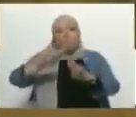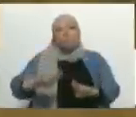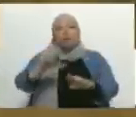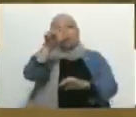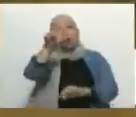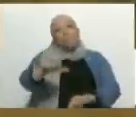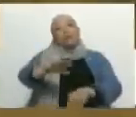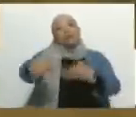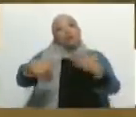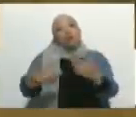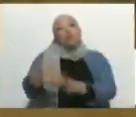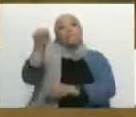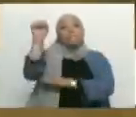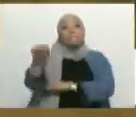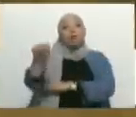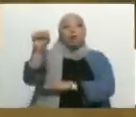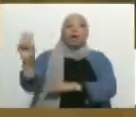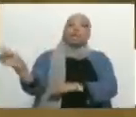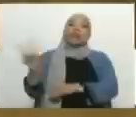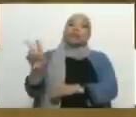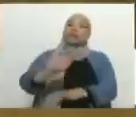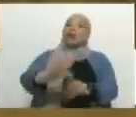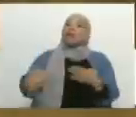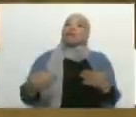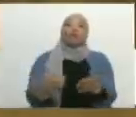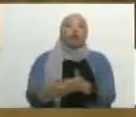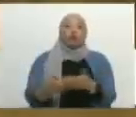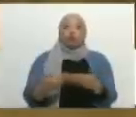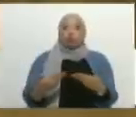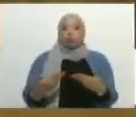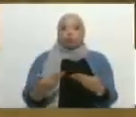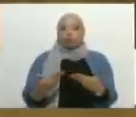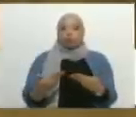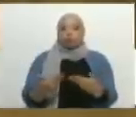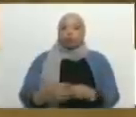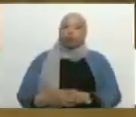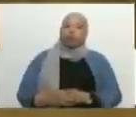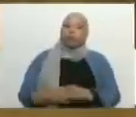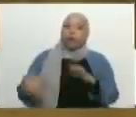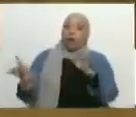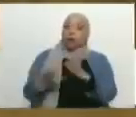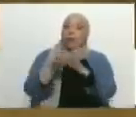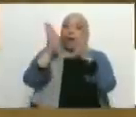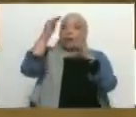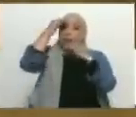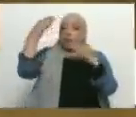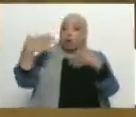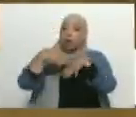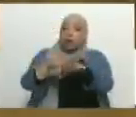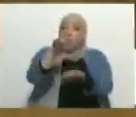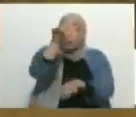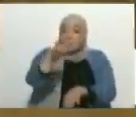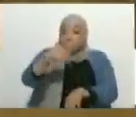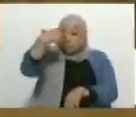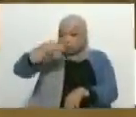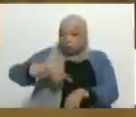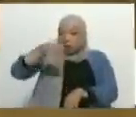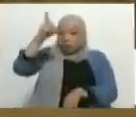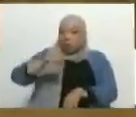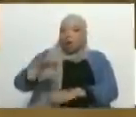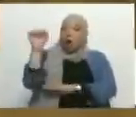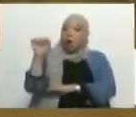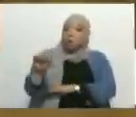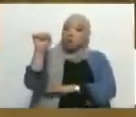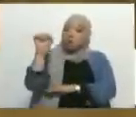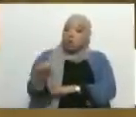para todas y todos los venezolanos. Entrando en la Ley de Atención Integral para las Personas con Trastorno